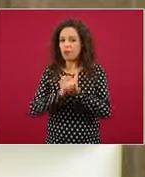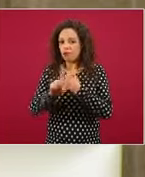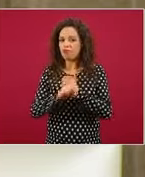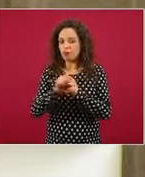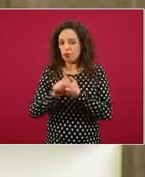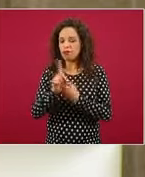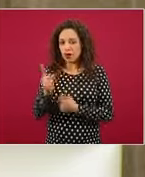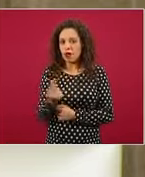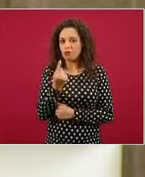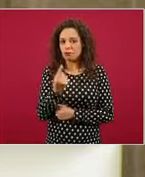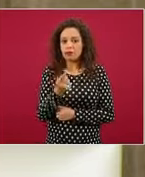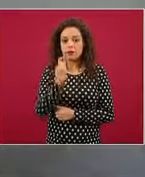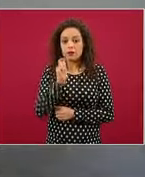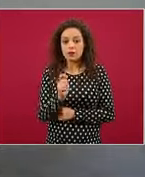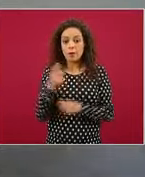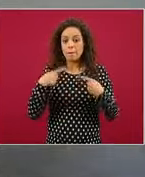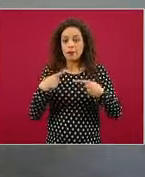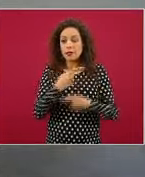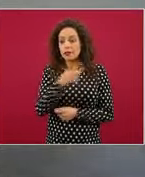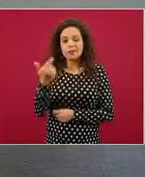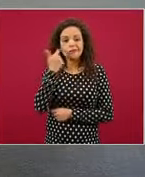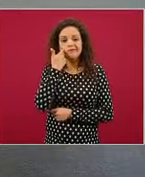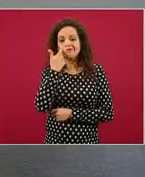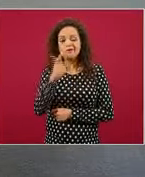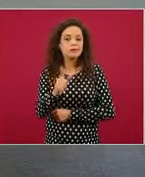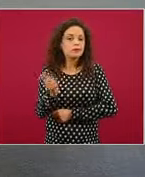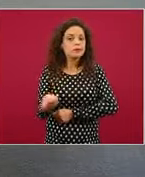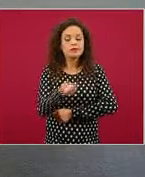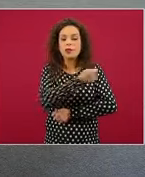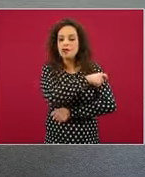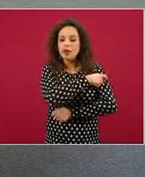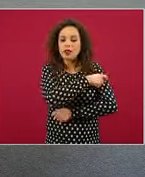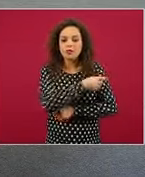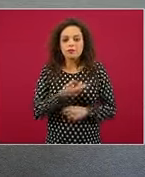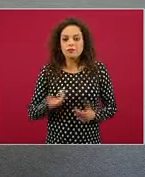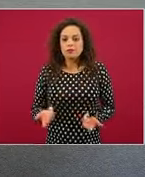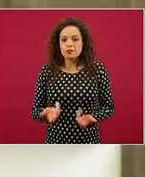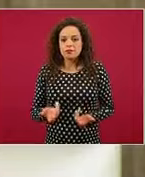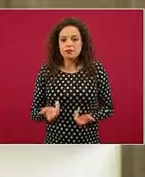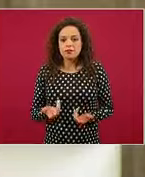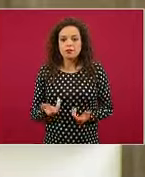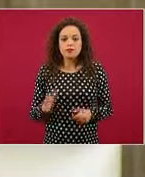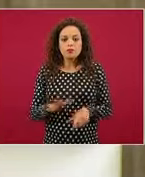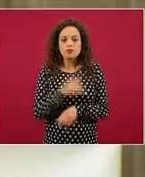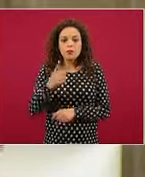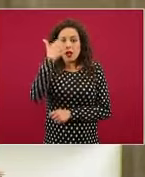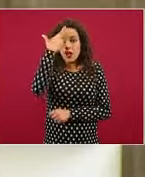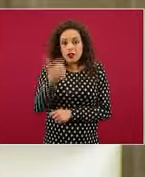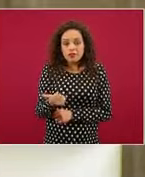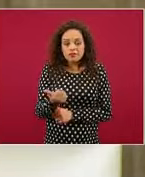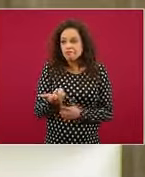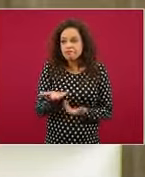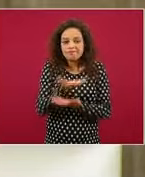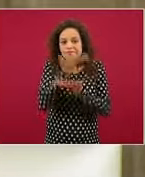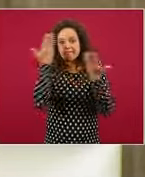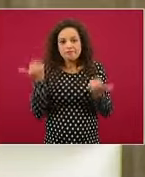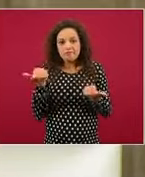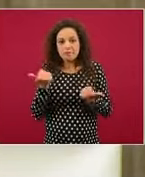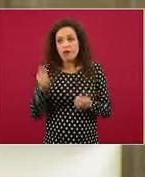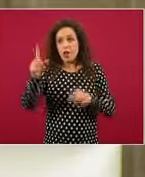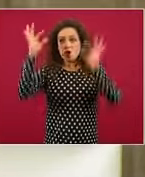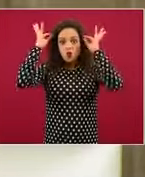no se quieren vacunar. Por alguna razón, esa ha sido la queja del consulado, que